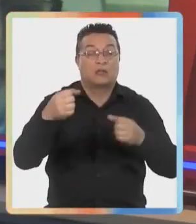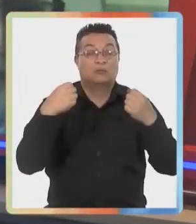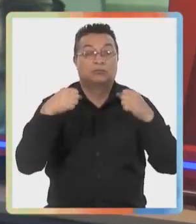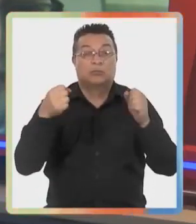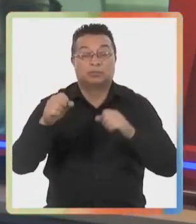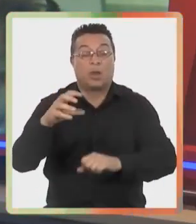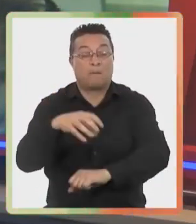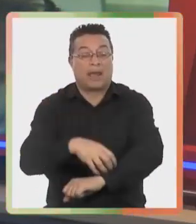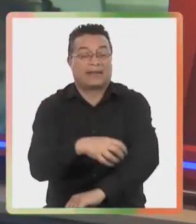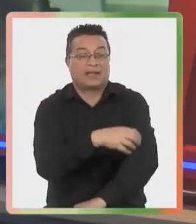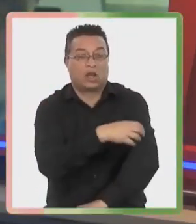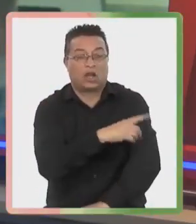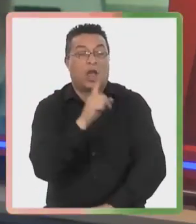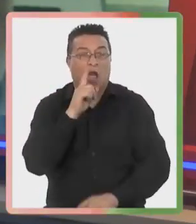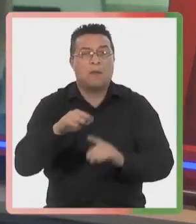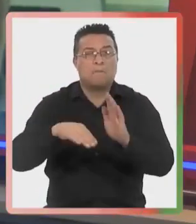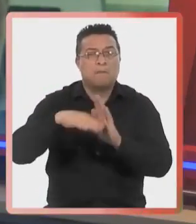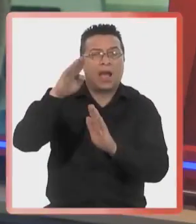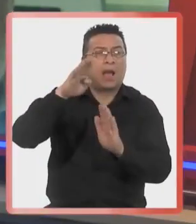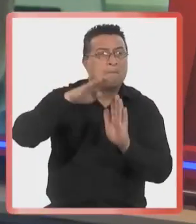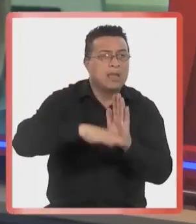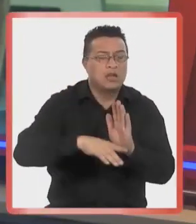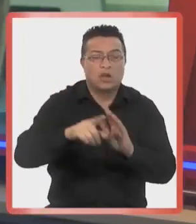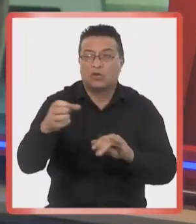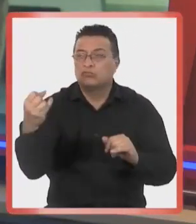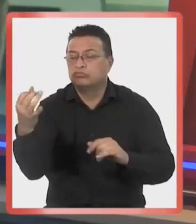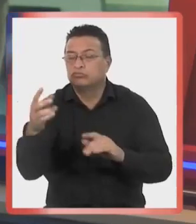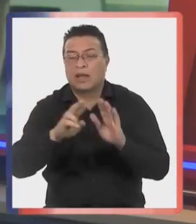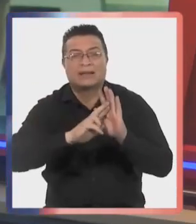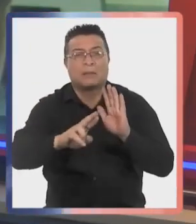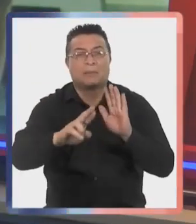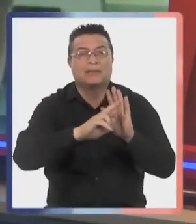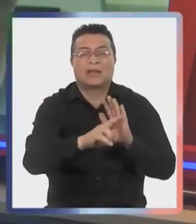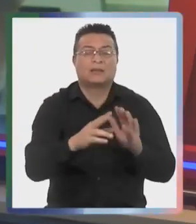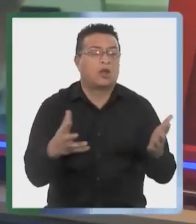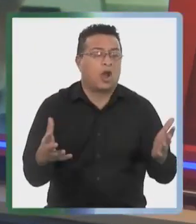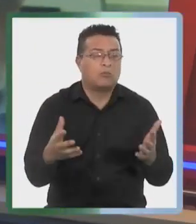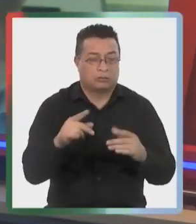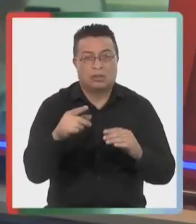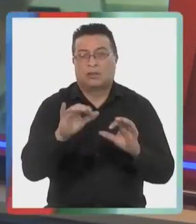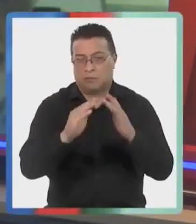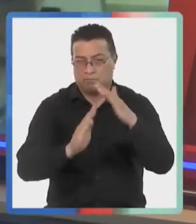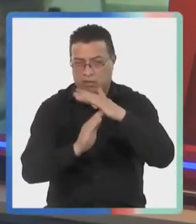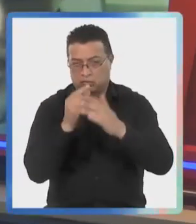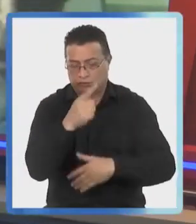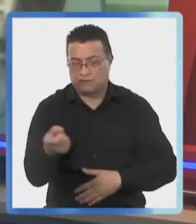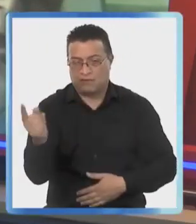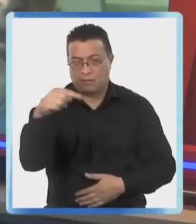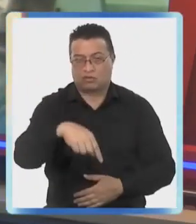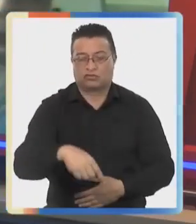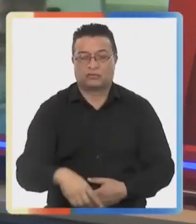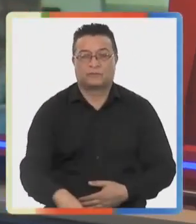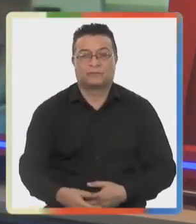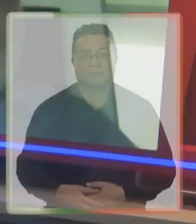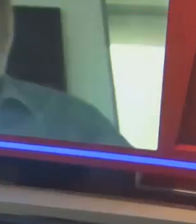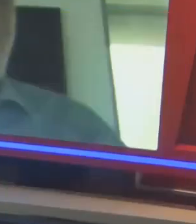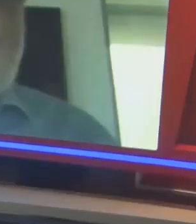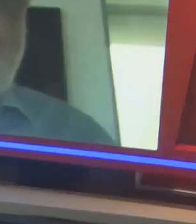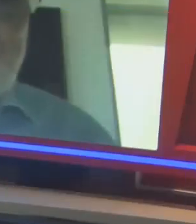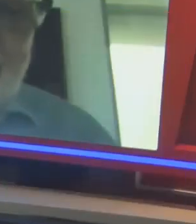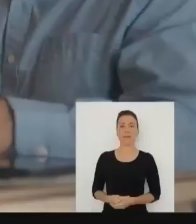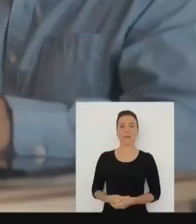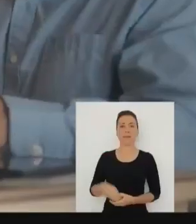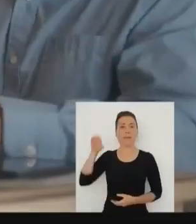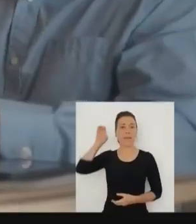resultarán electos por cada región? ¿Hay regiones que tienen más representantes en este Consejo Constitucional? Pausa y regresamos de inmediato, no se vayan.